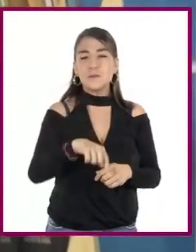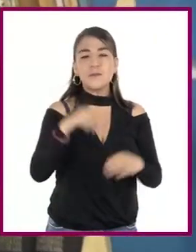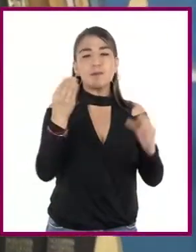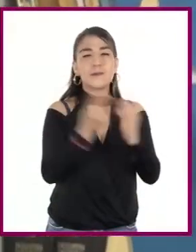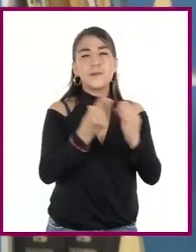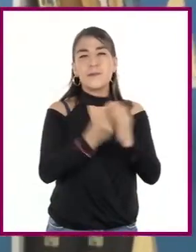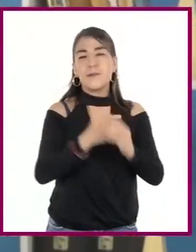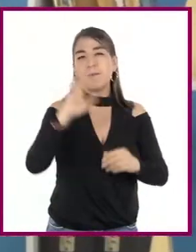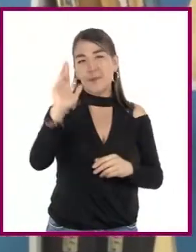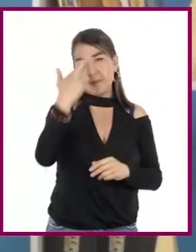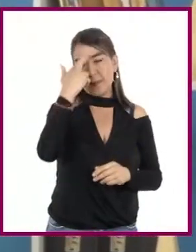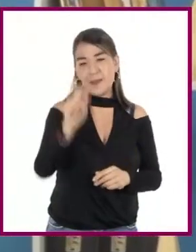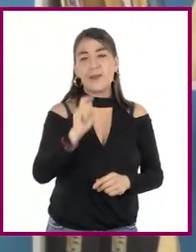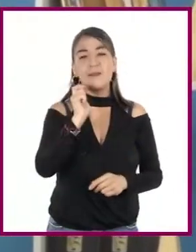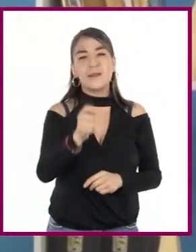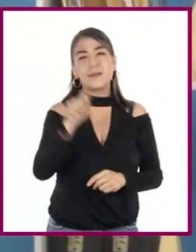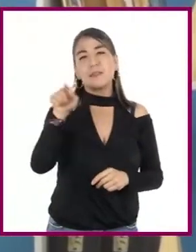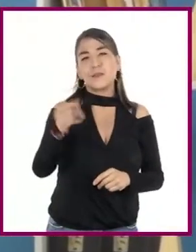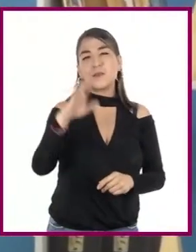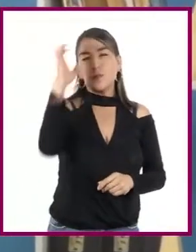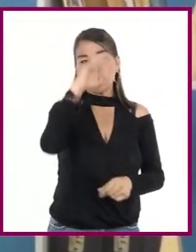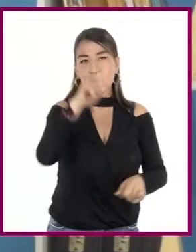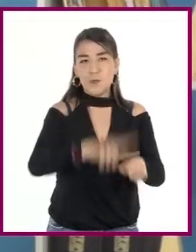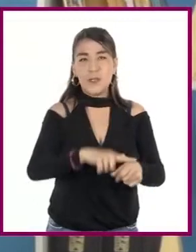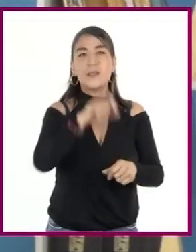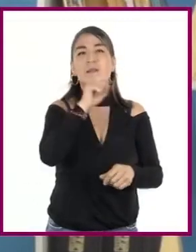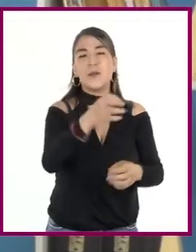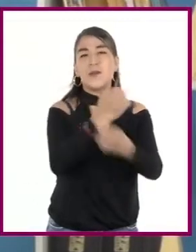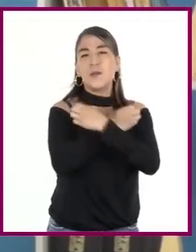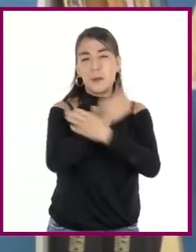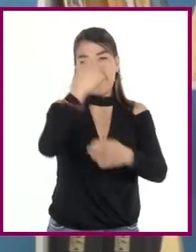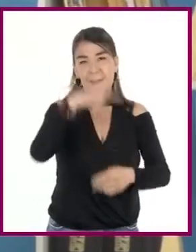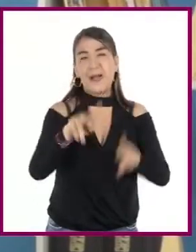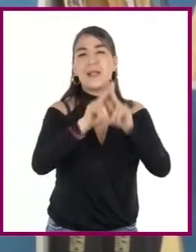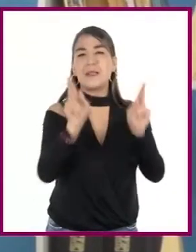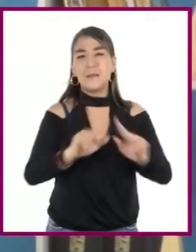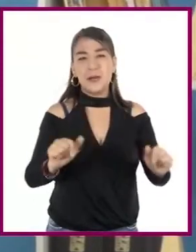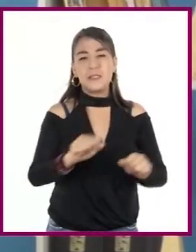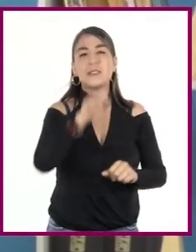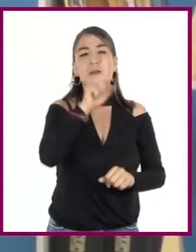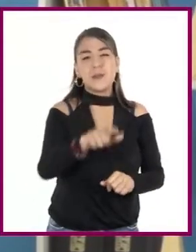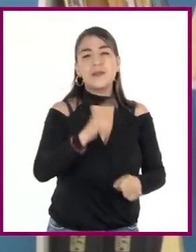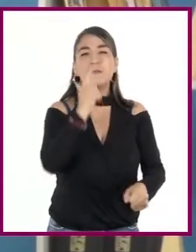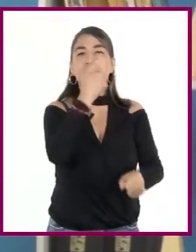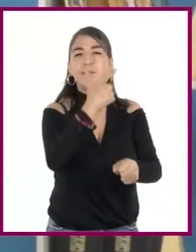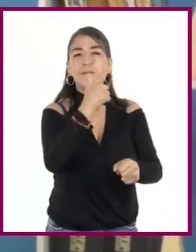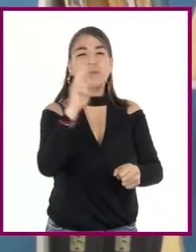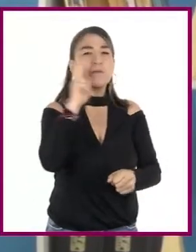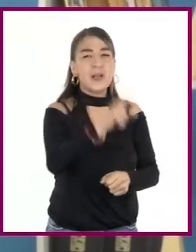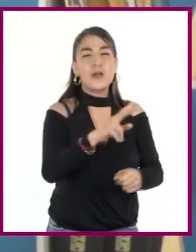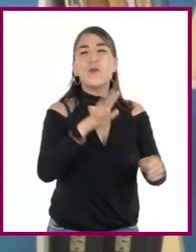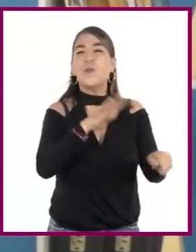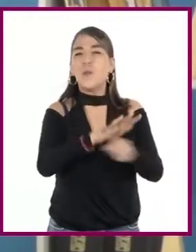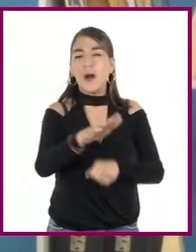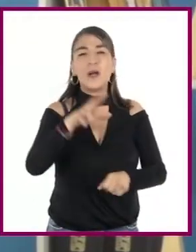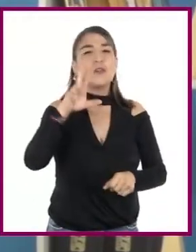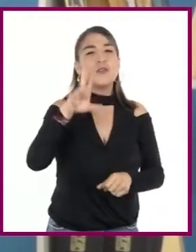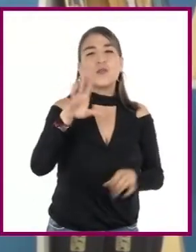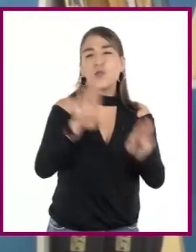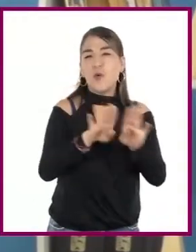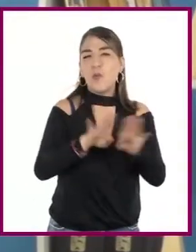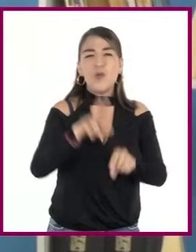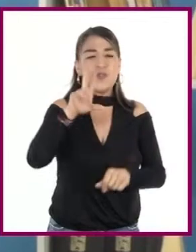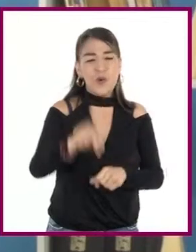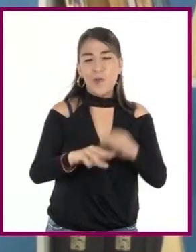sesión recordaremos a la cultura y educación para la paz. Además, identificaremos a la no violencia como